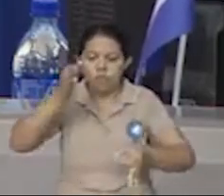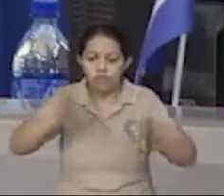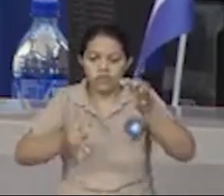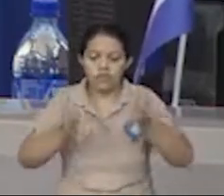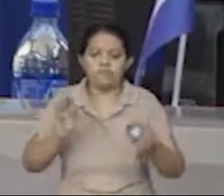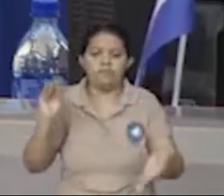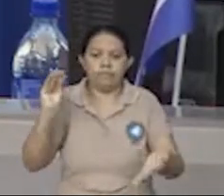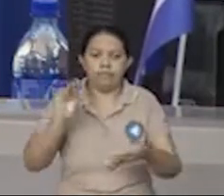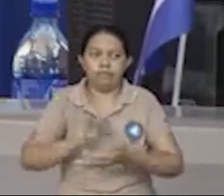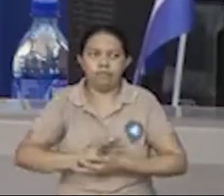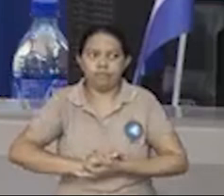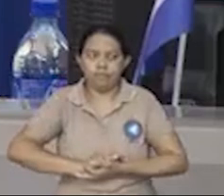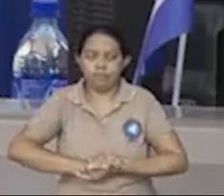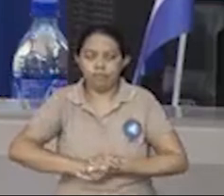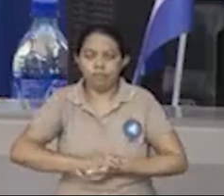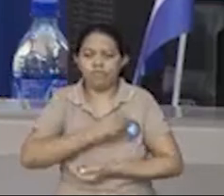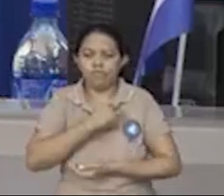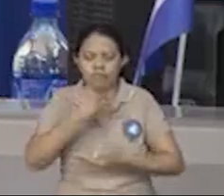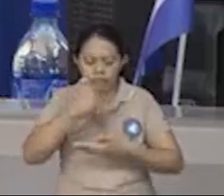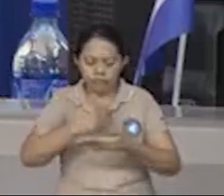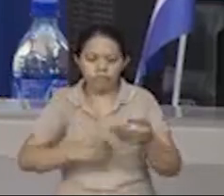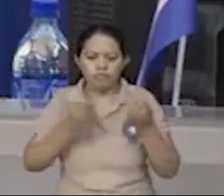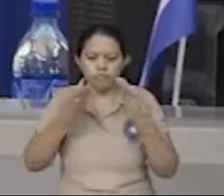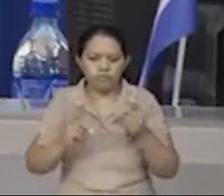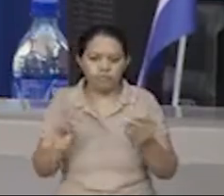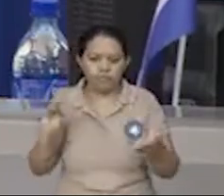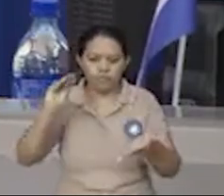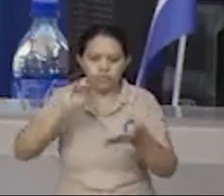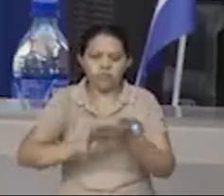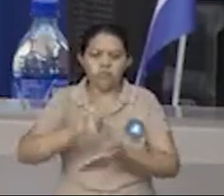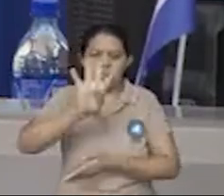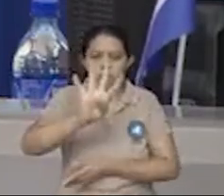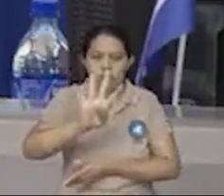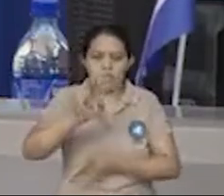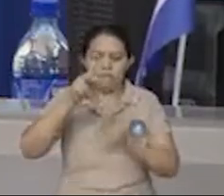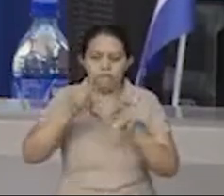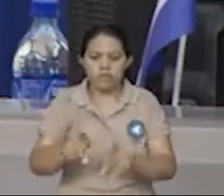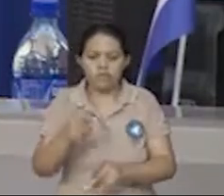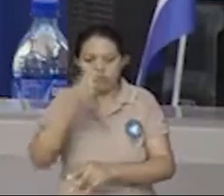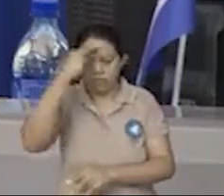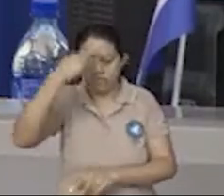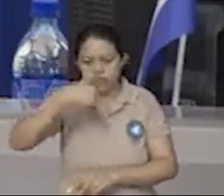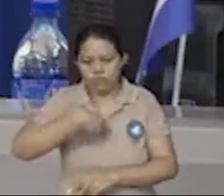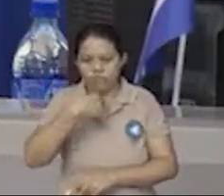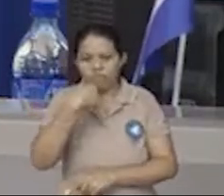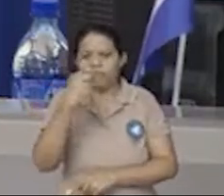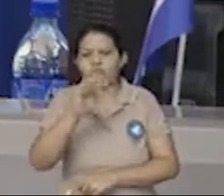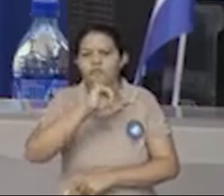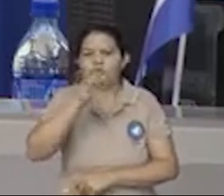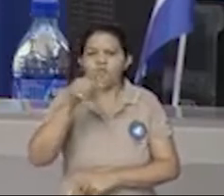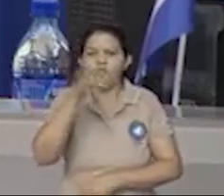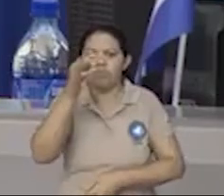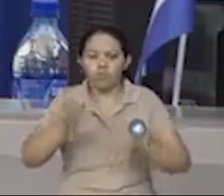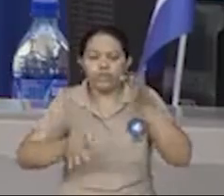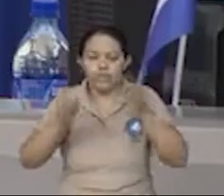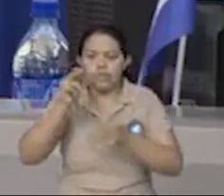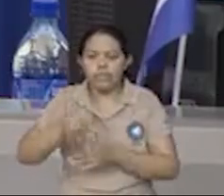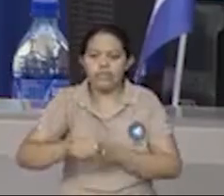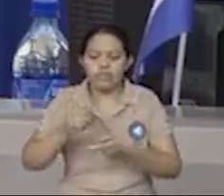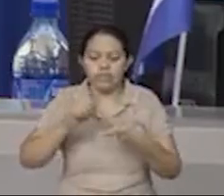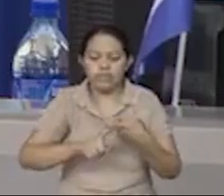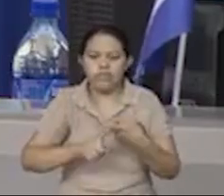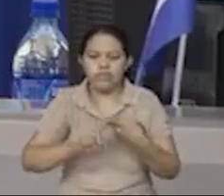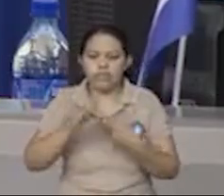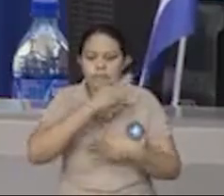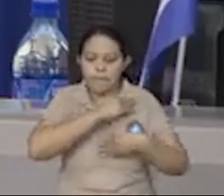judicial. El Consejo estará integrado por 4 magistrados de la Corte Suprema de Justicia,